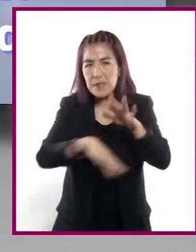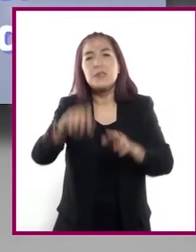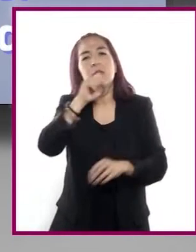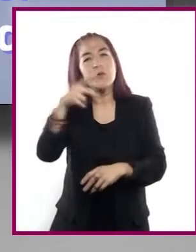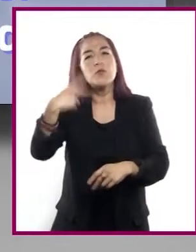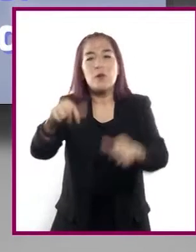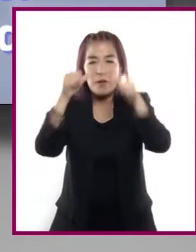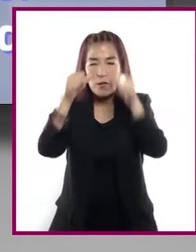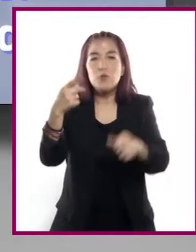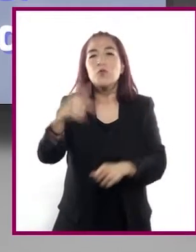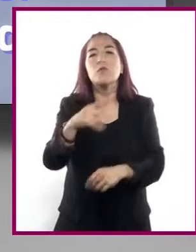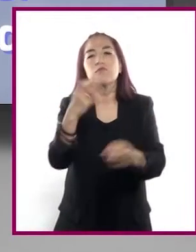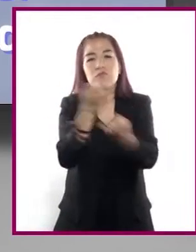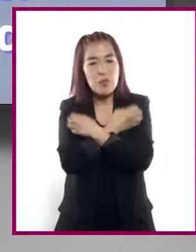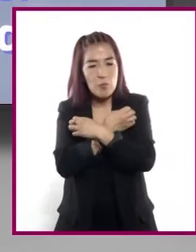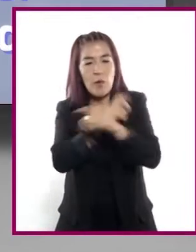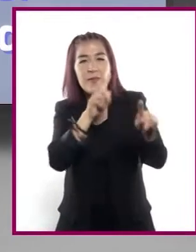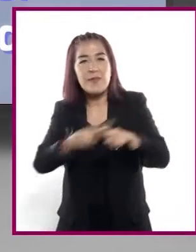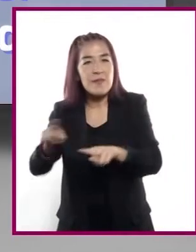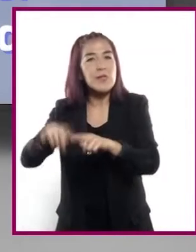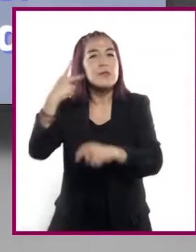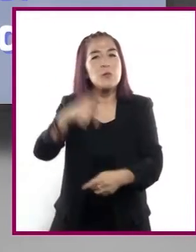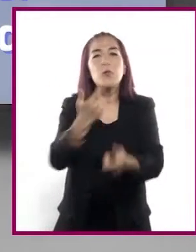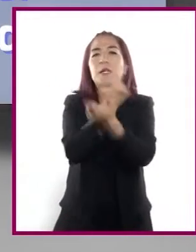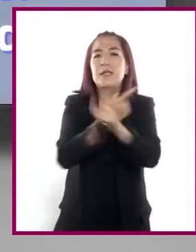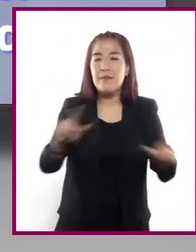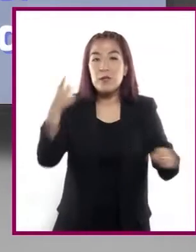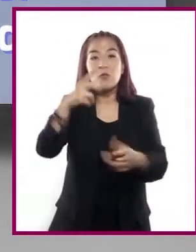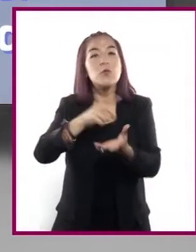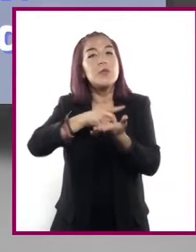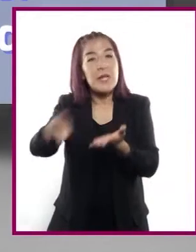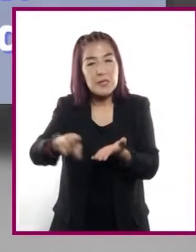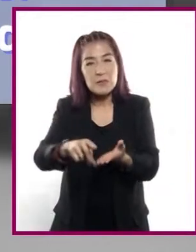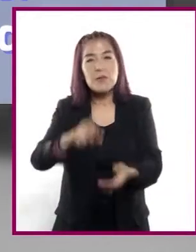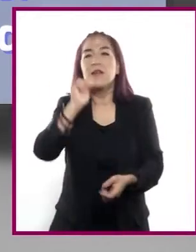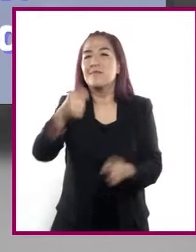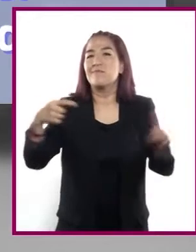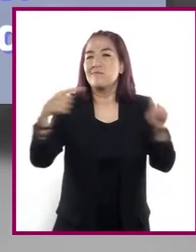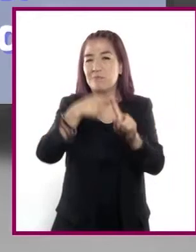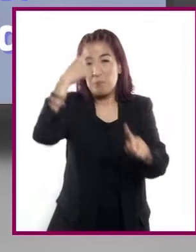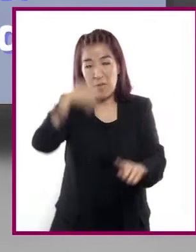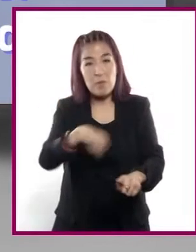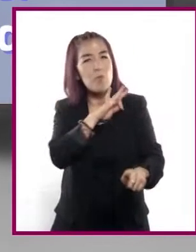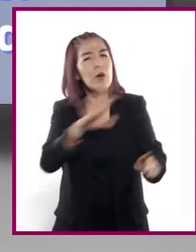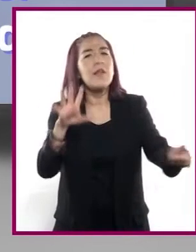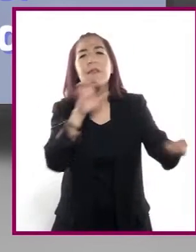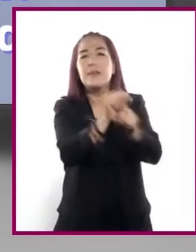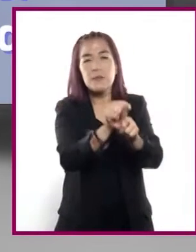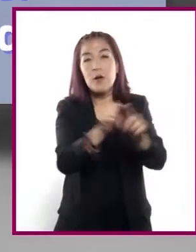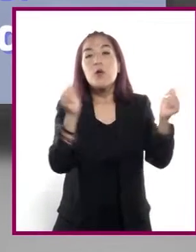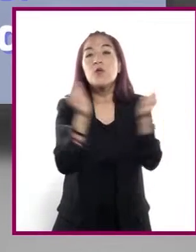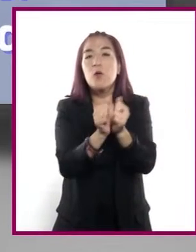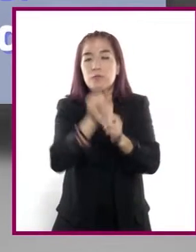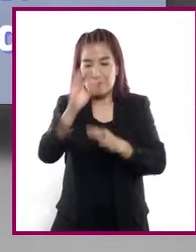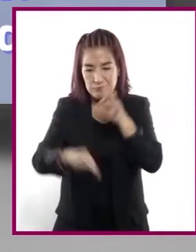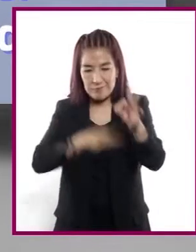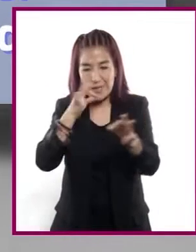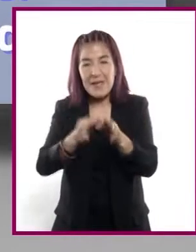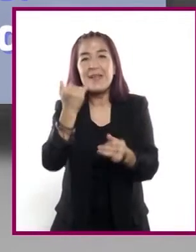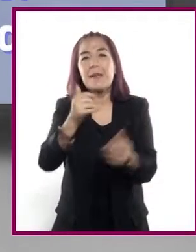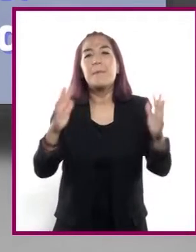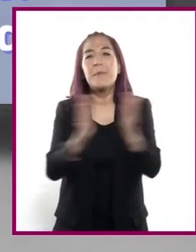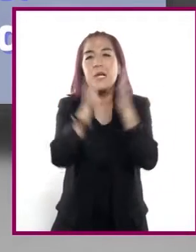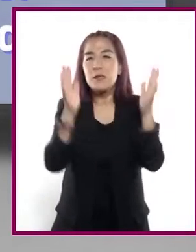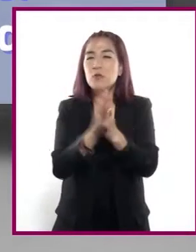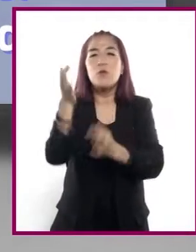el reconocimiento y ejercicio de las libertades y derechos que solo pueden alcanzarse con el compromiso y la